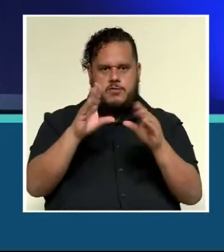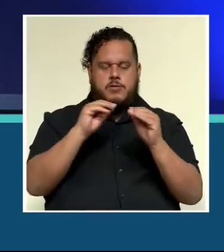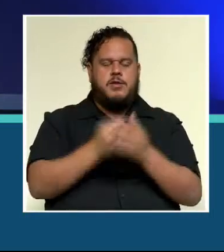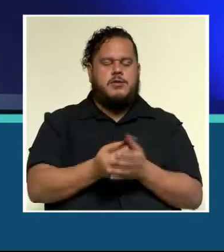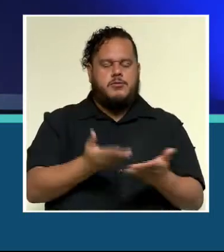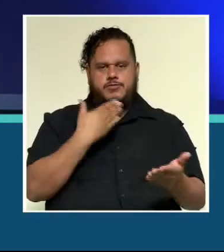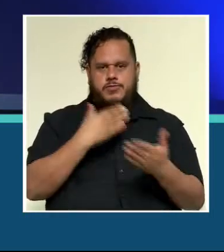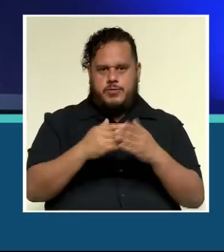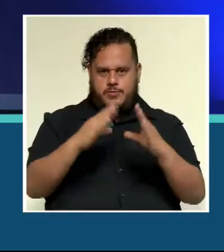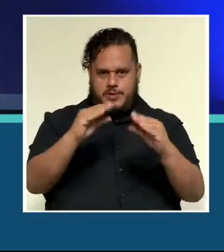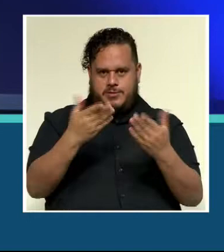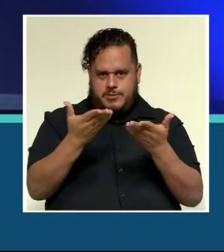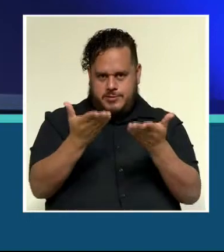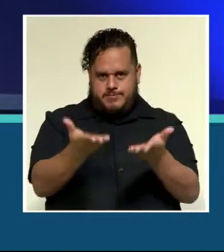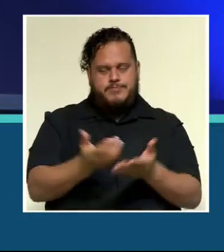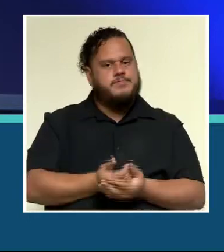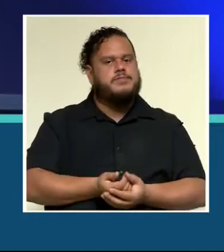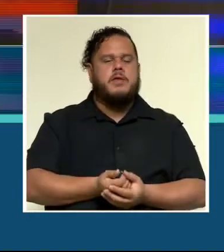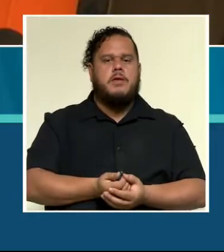Adelante.